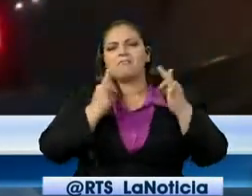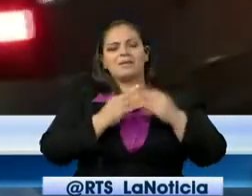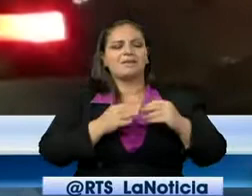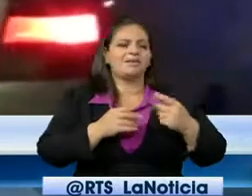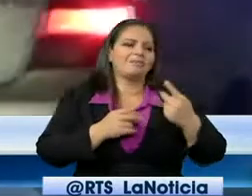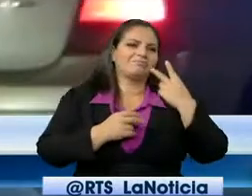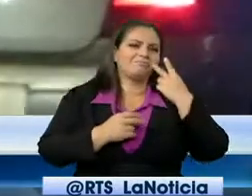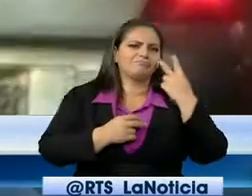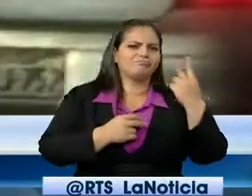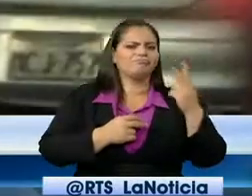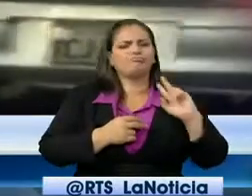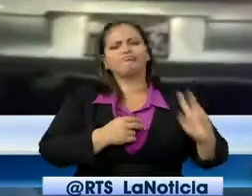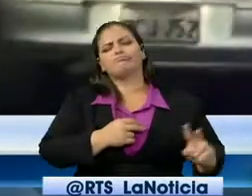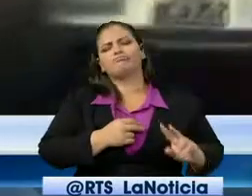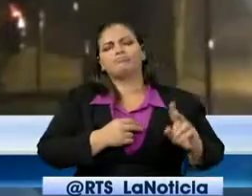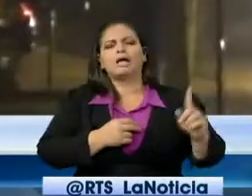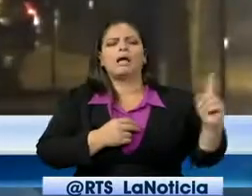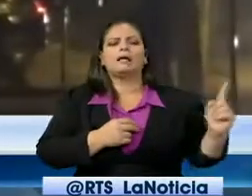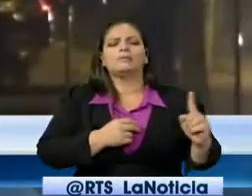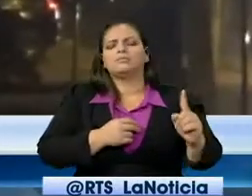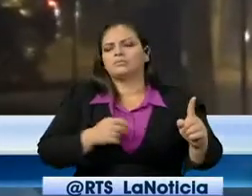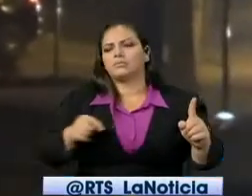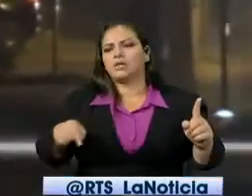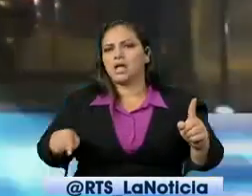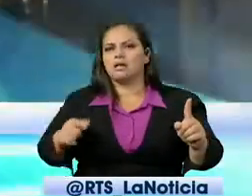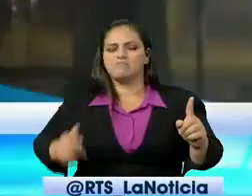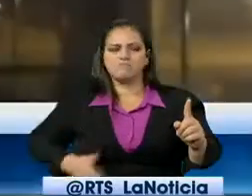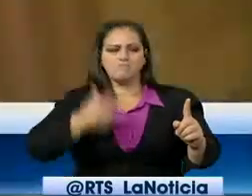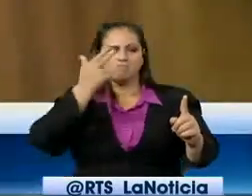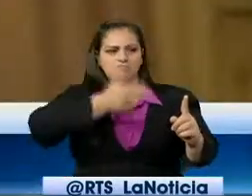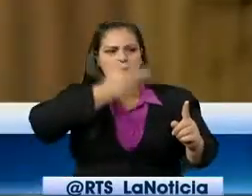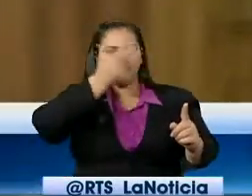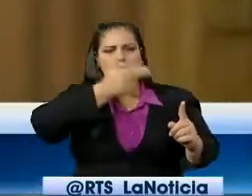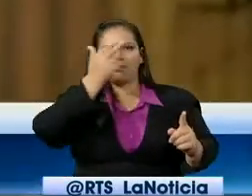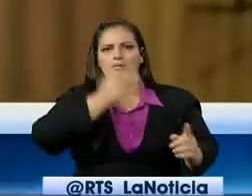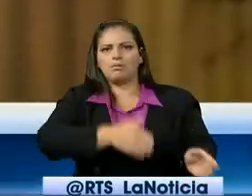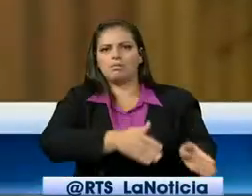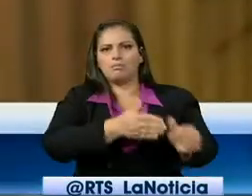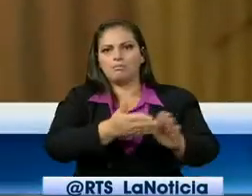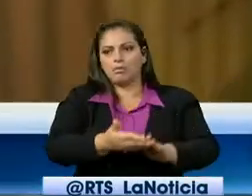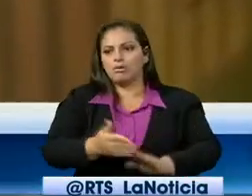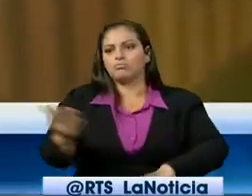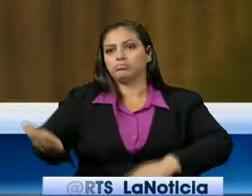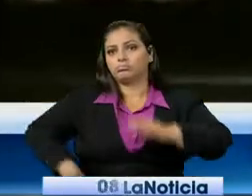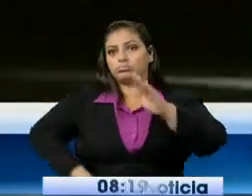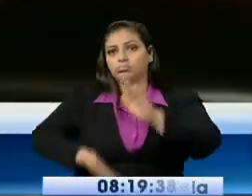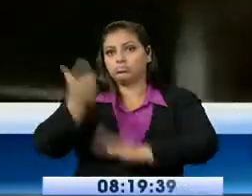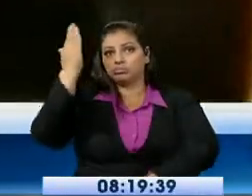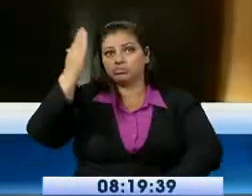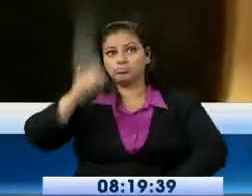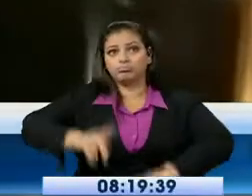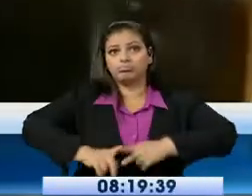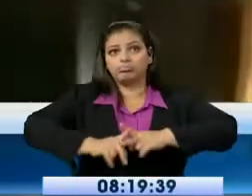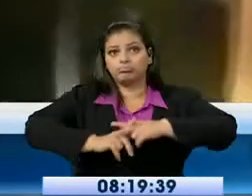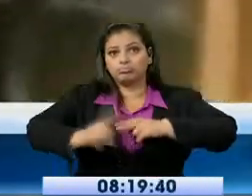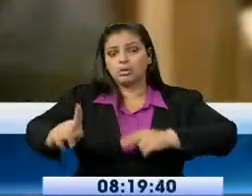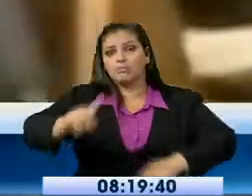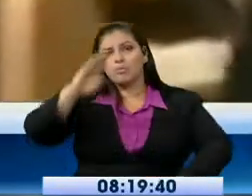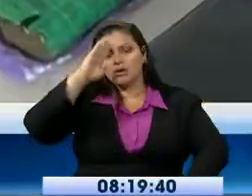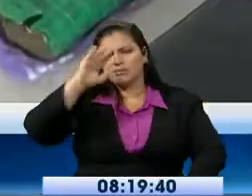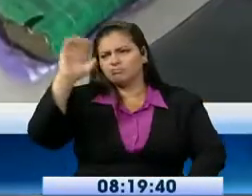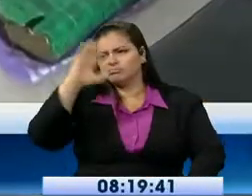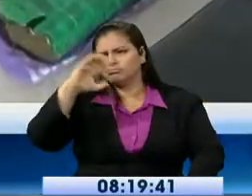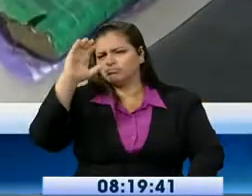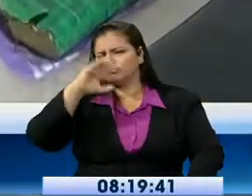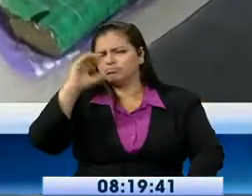fueron ejecutados en los cantones de Manta, Montecristi, Jaramillo y Jipijapa. Entre las evidencias, la policía incautó 6 vehículos y